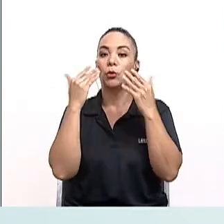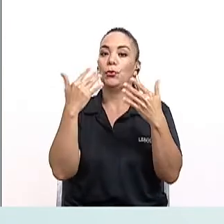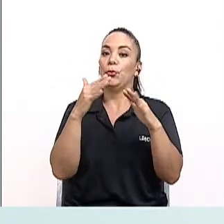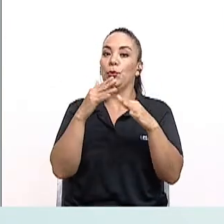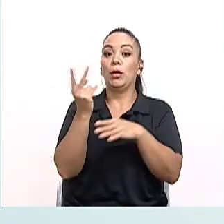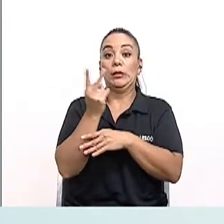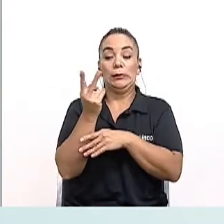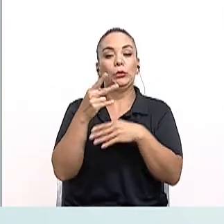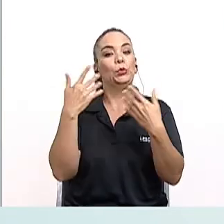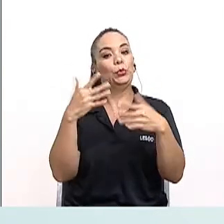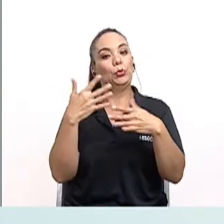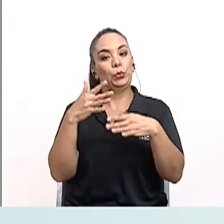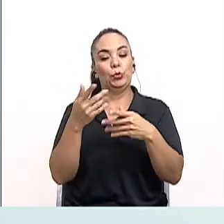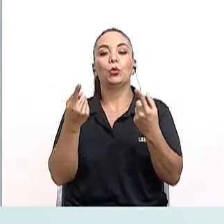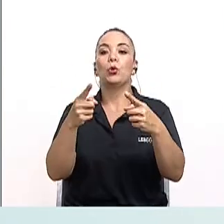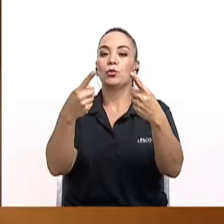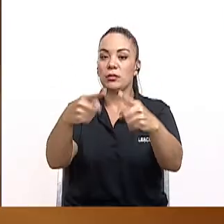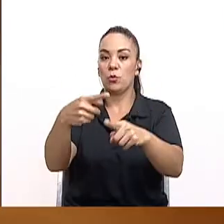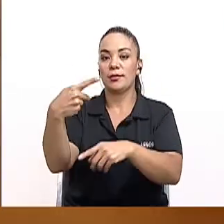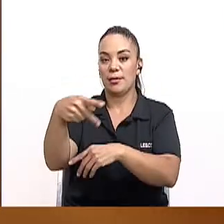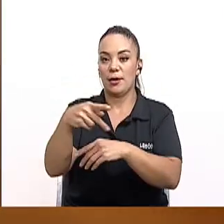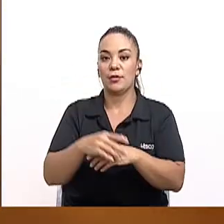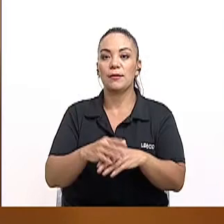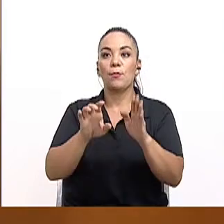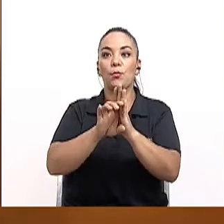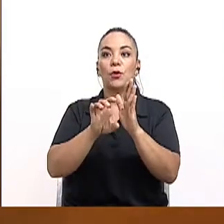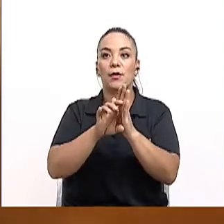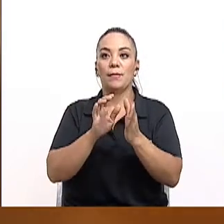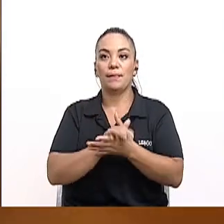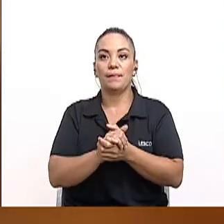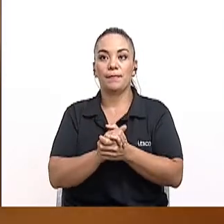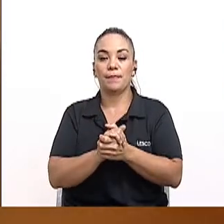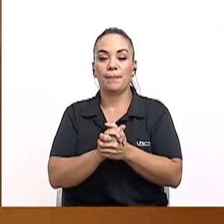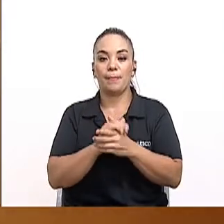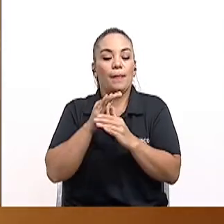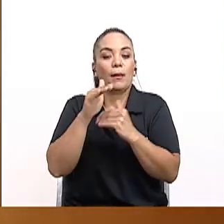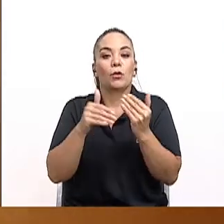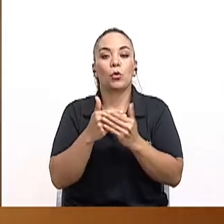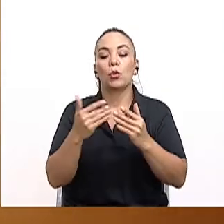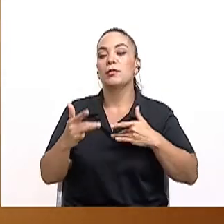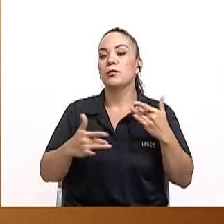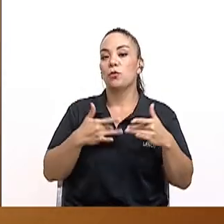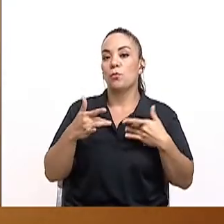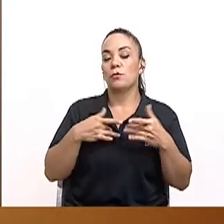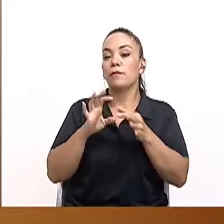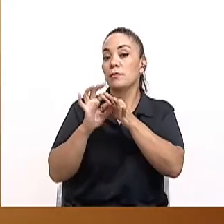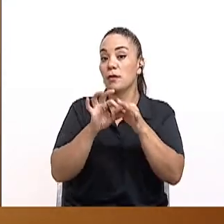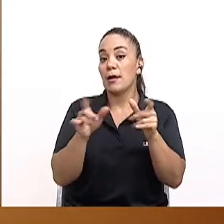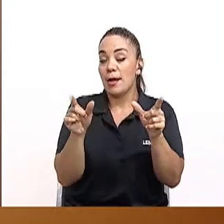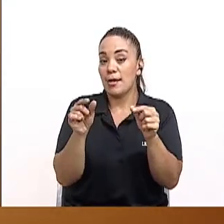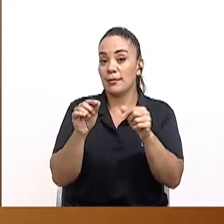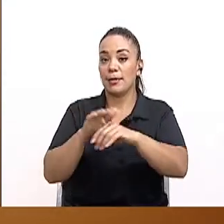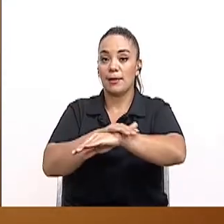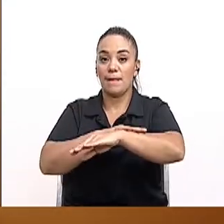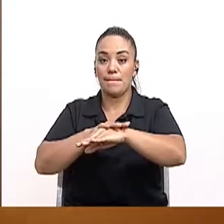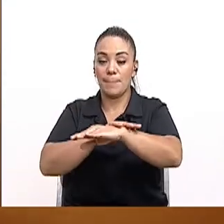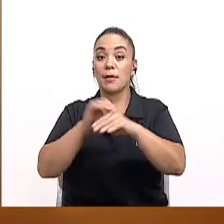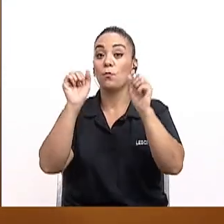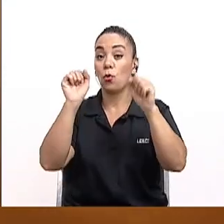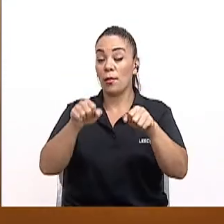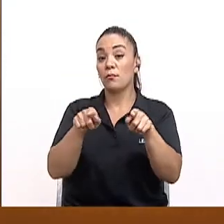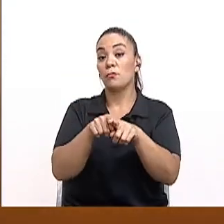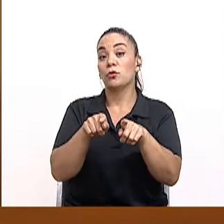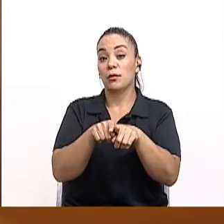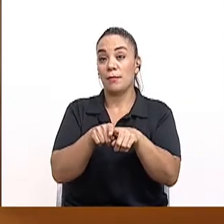consecuencias graves como son, por ejemplo, todos los síntomas relacionados con el cáncer de piel y podríamos